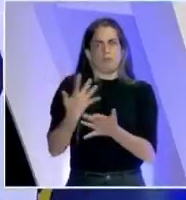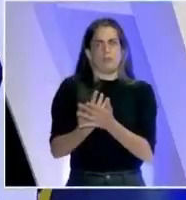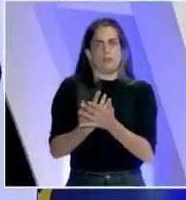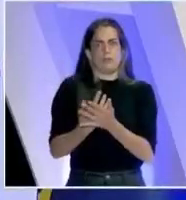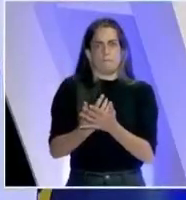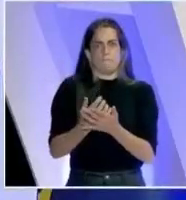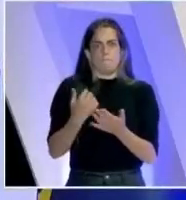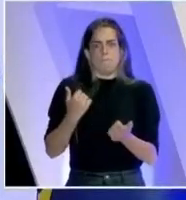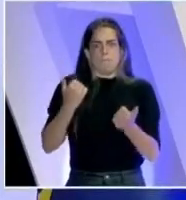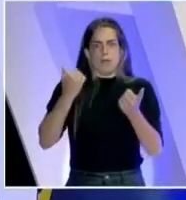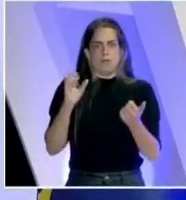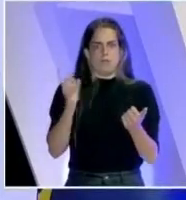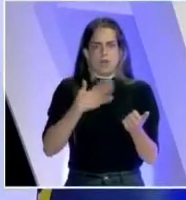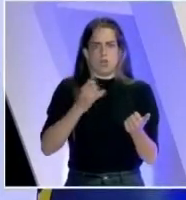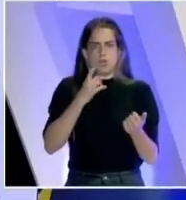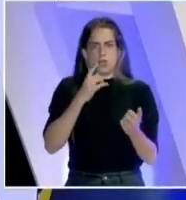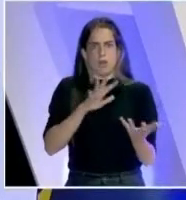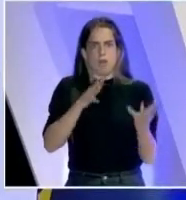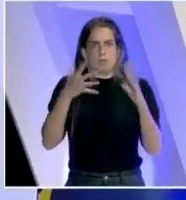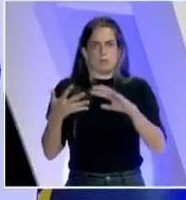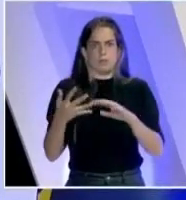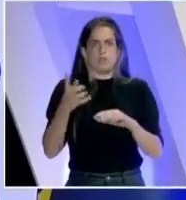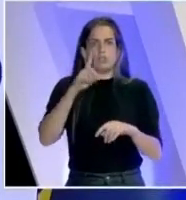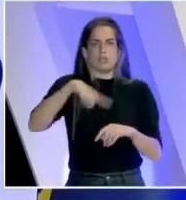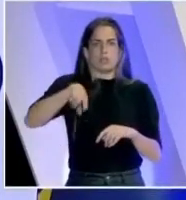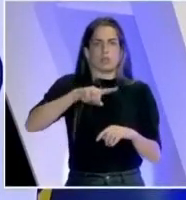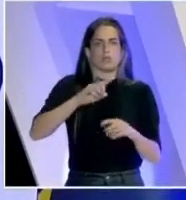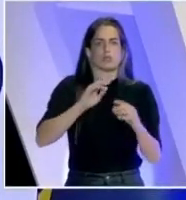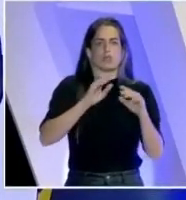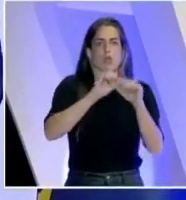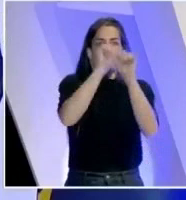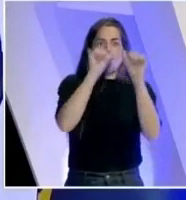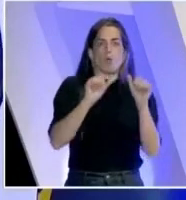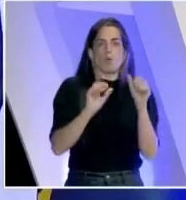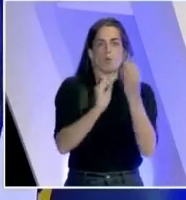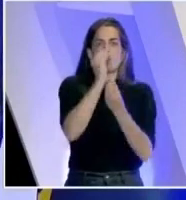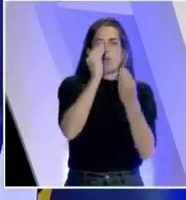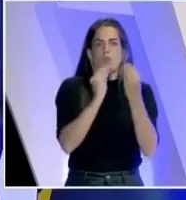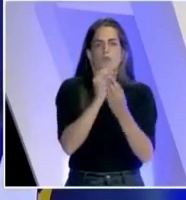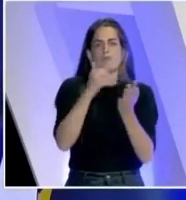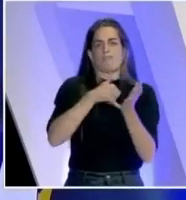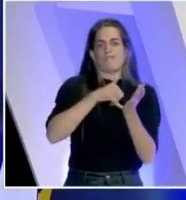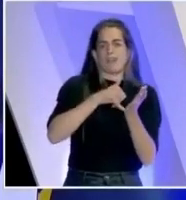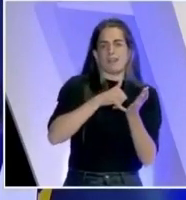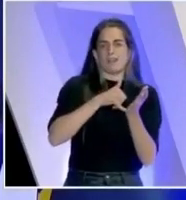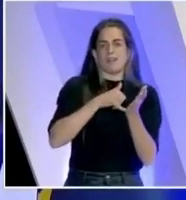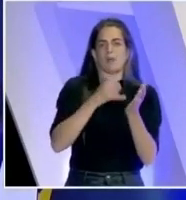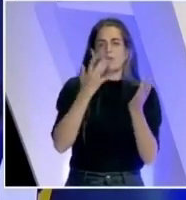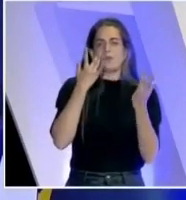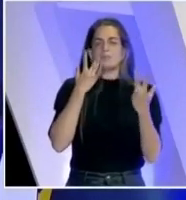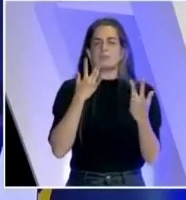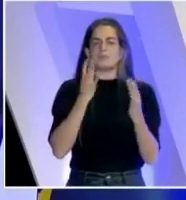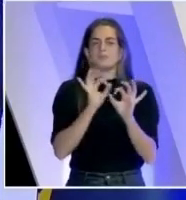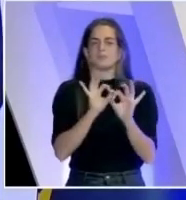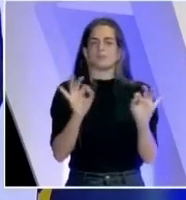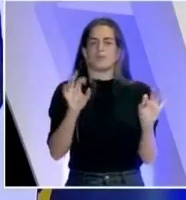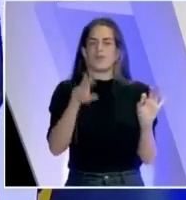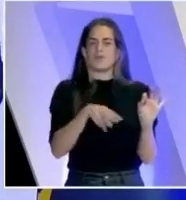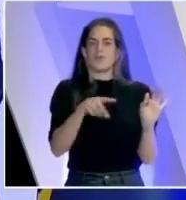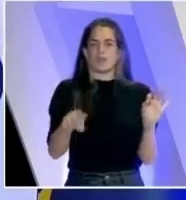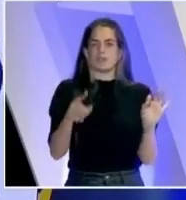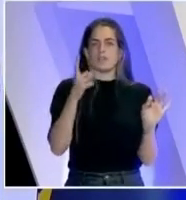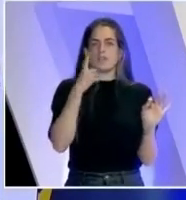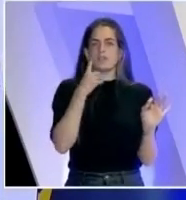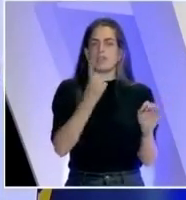Nos hace ver, por ejemplo, que nuestro tejido productivo es frágil, es poco sofisticado en algunos ámbitos y que demuestra